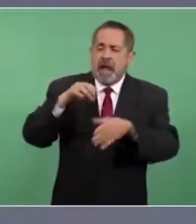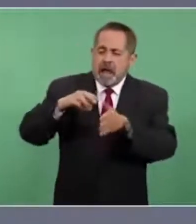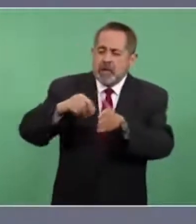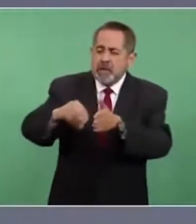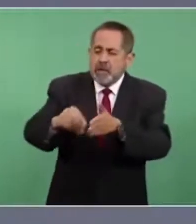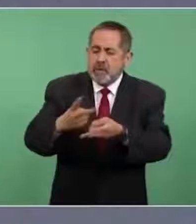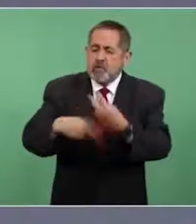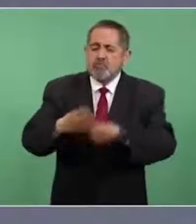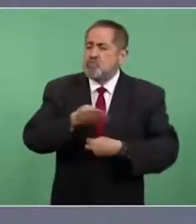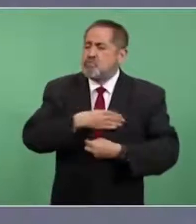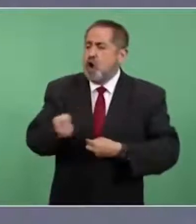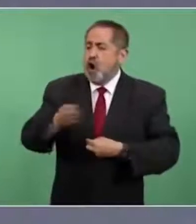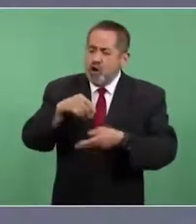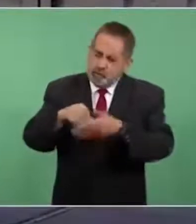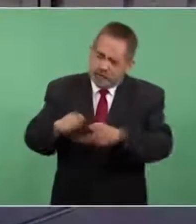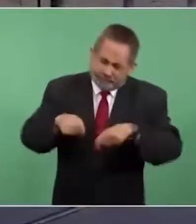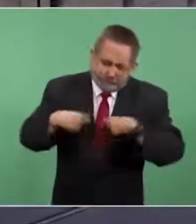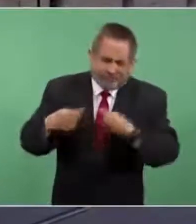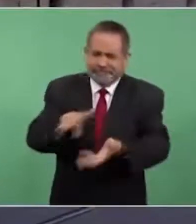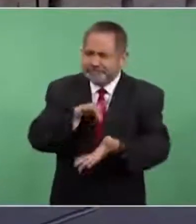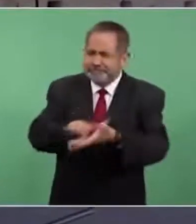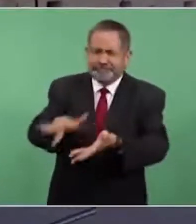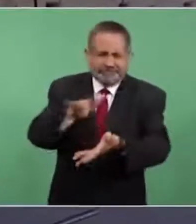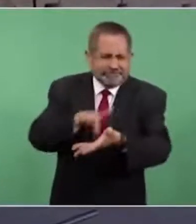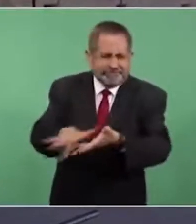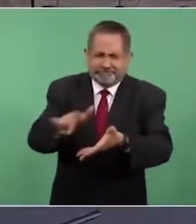el bienestar. También